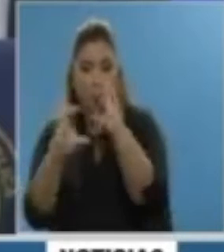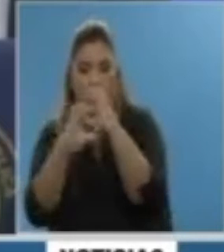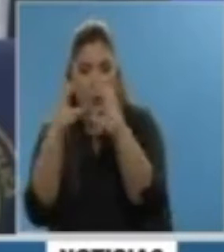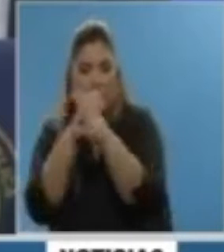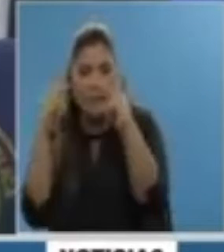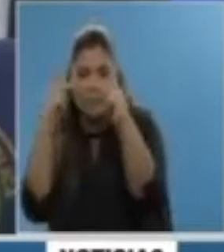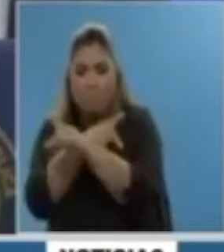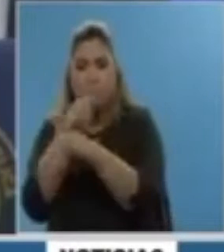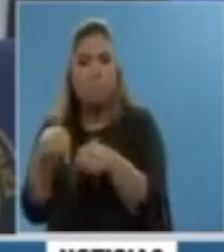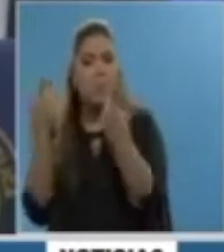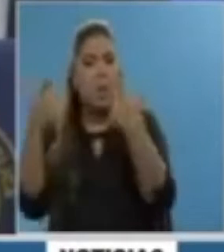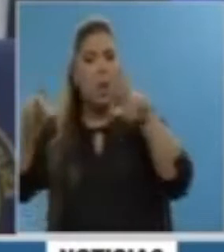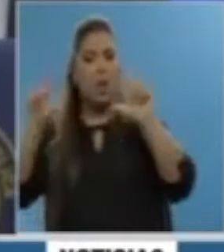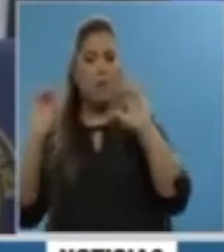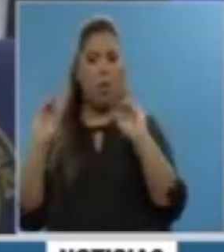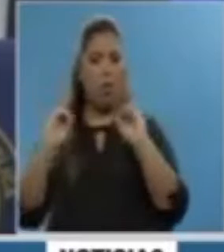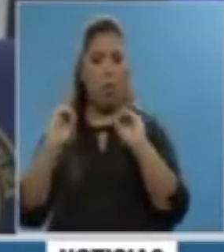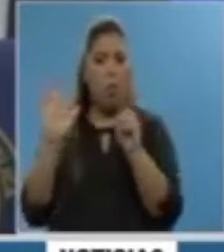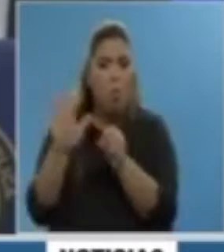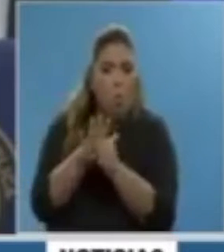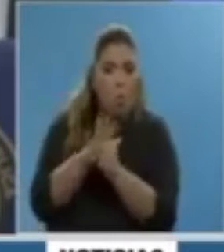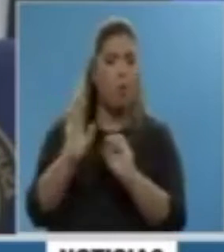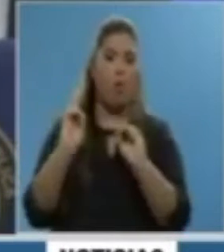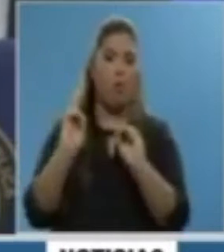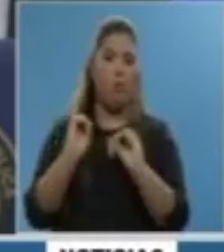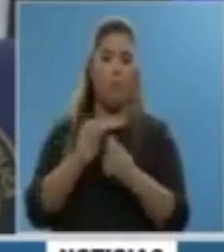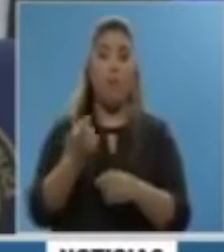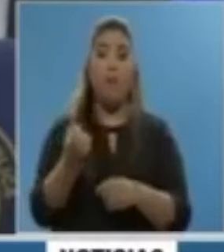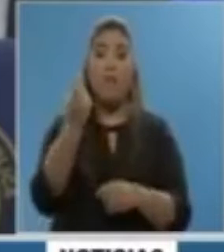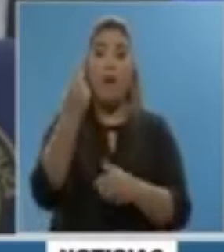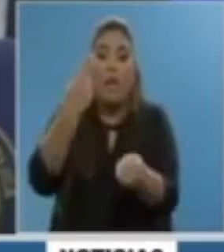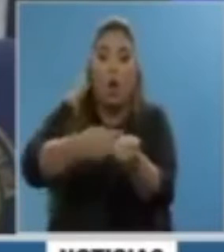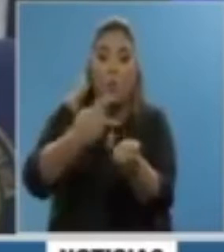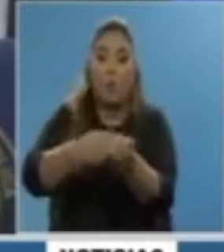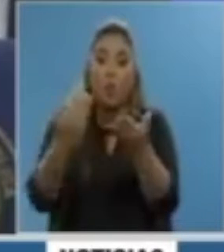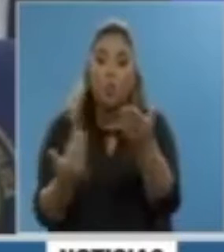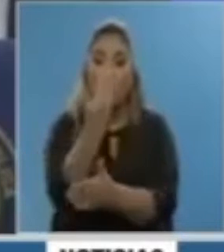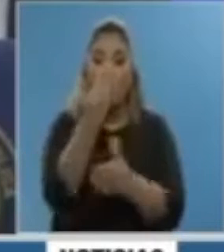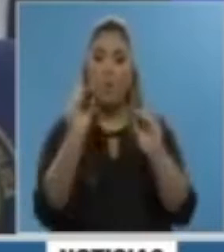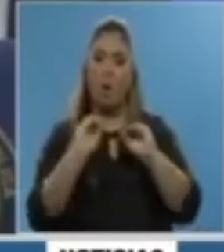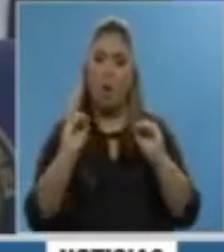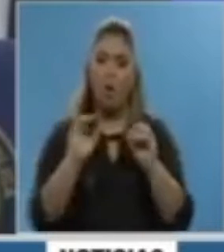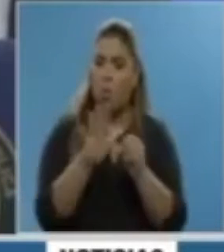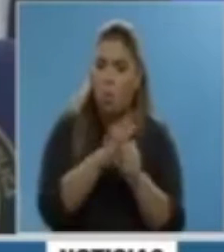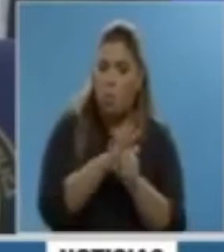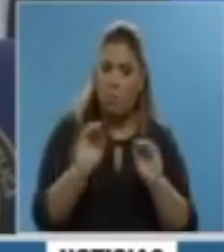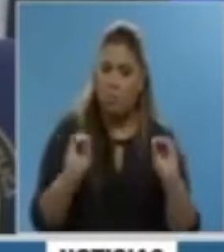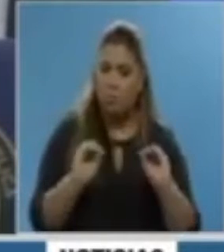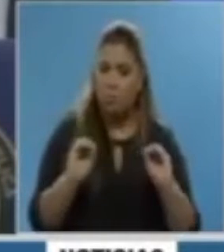todavía no se están contabilizando las del hospital modular, y 67% de disponibilidad